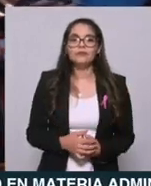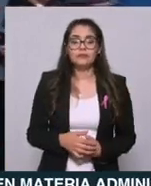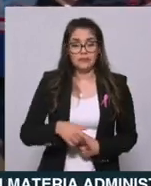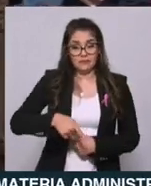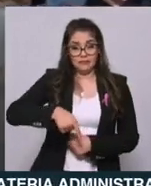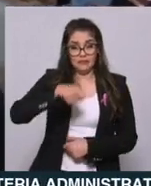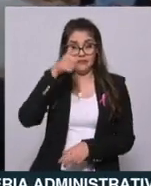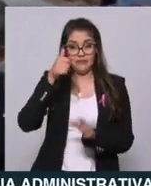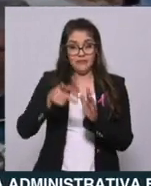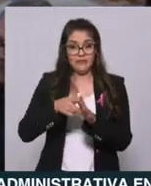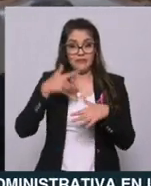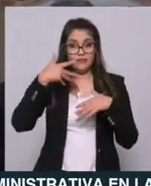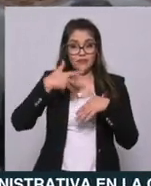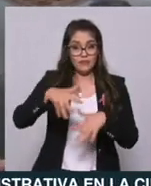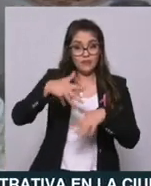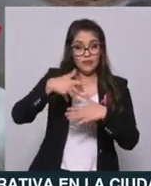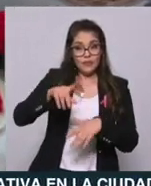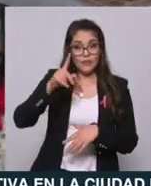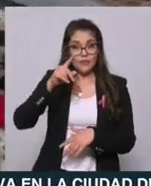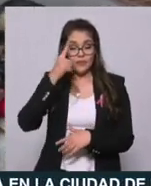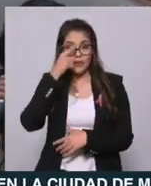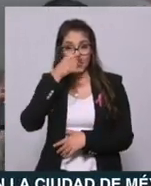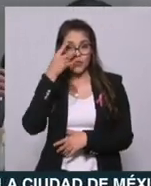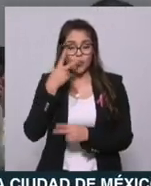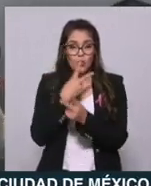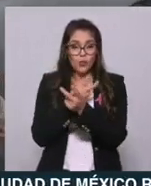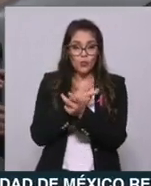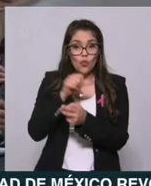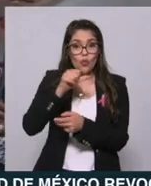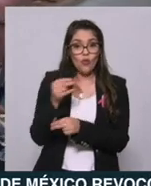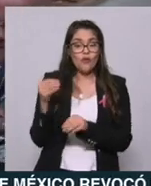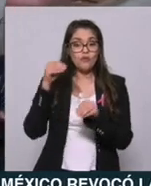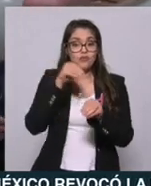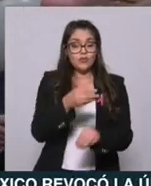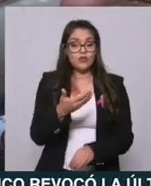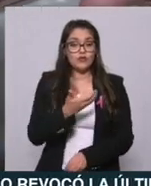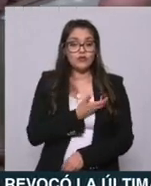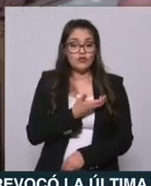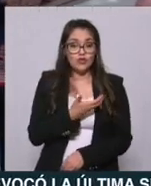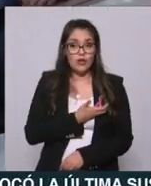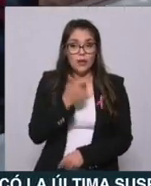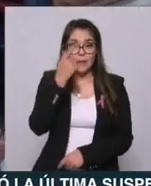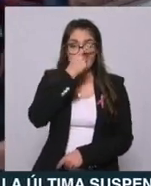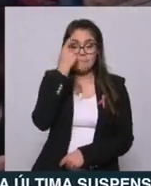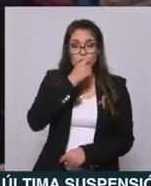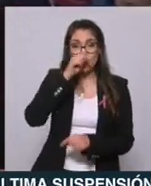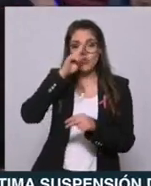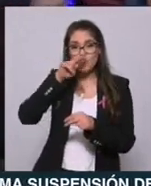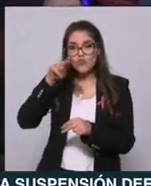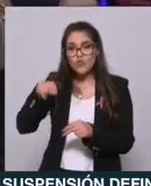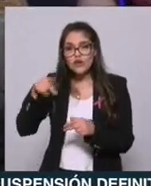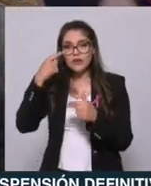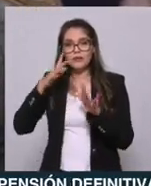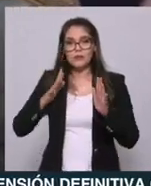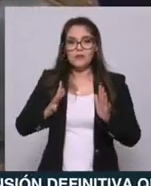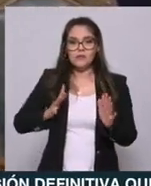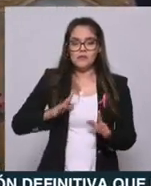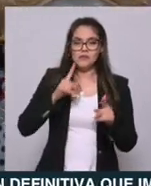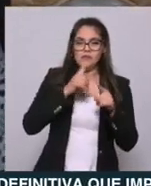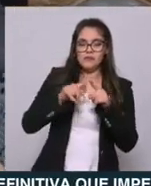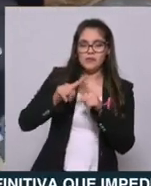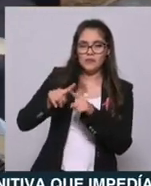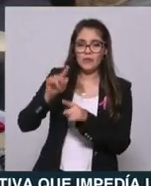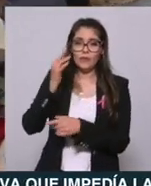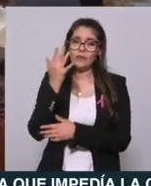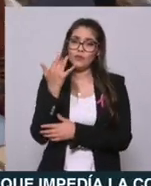Por primera vez el desfile de las Catrinas llegará al Zócalo capitalino. Con música, maquillaje y vestuarios coloridos, más de